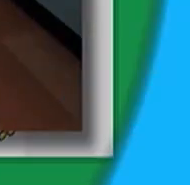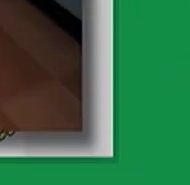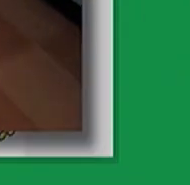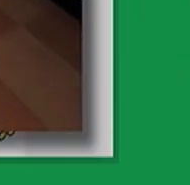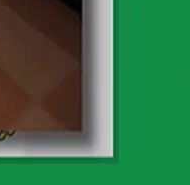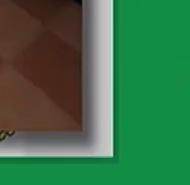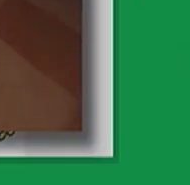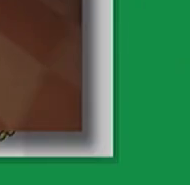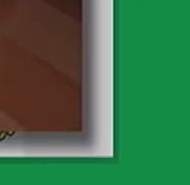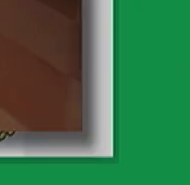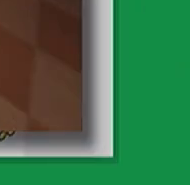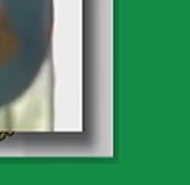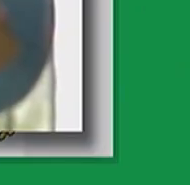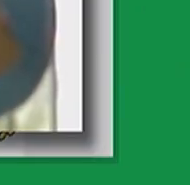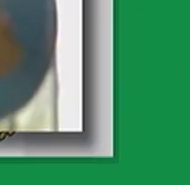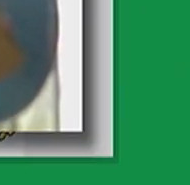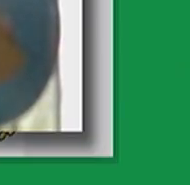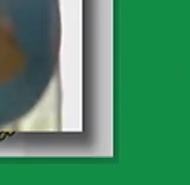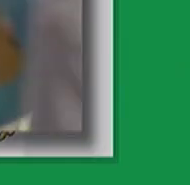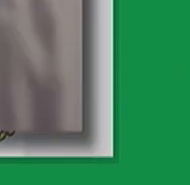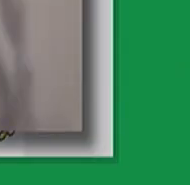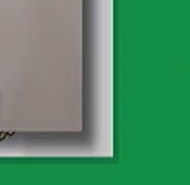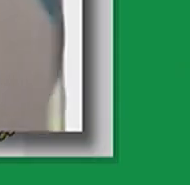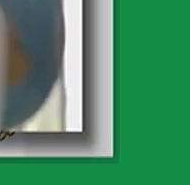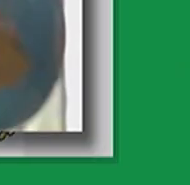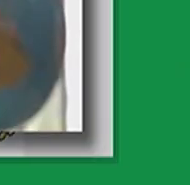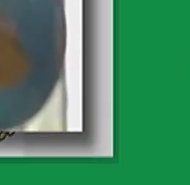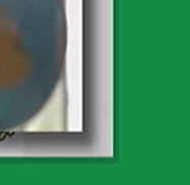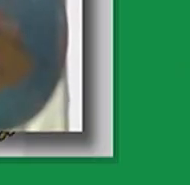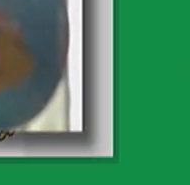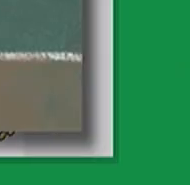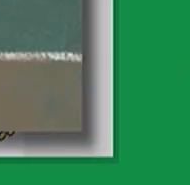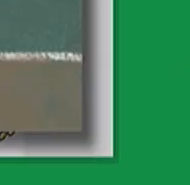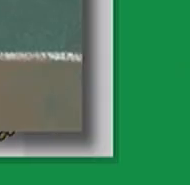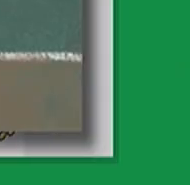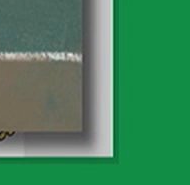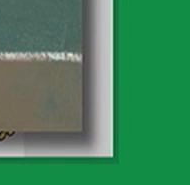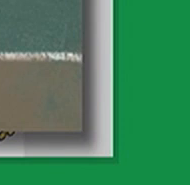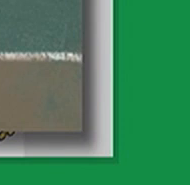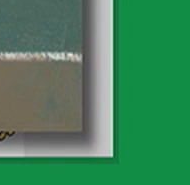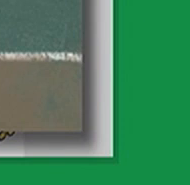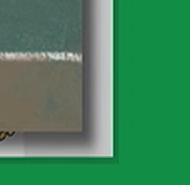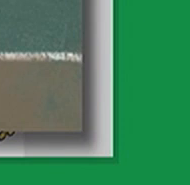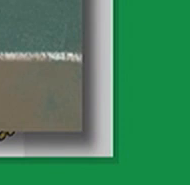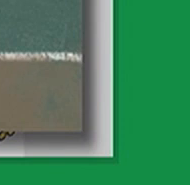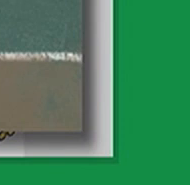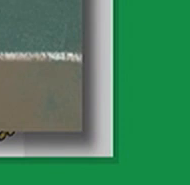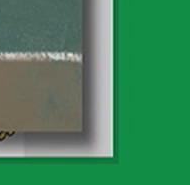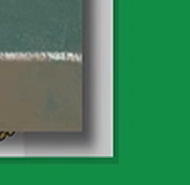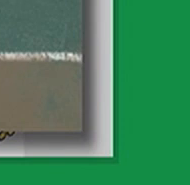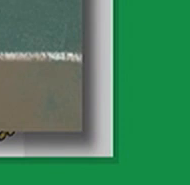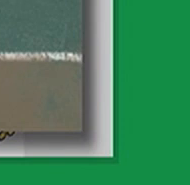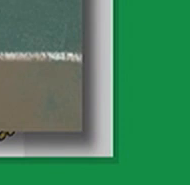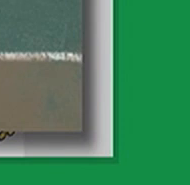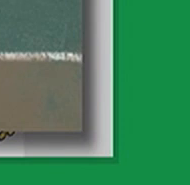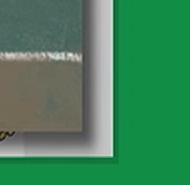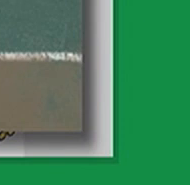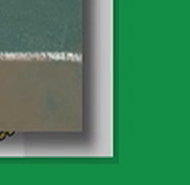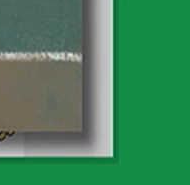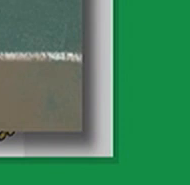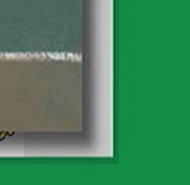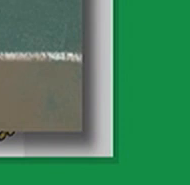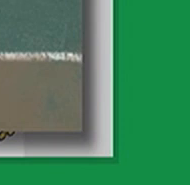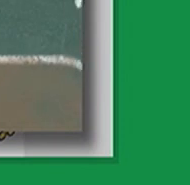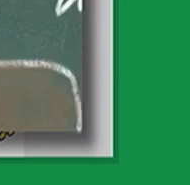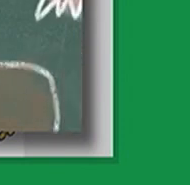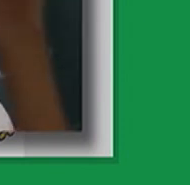Chao, chao. Chao, chao. Hoy estamos dibujando la escuela que queremos. Me gusta mi escuela porque puedo hablar con mis amigos desde que